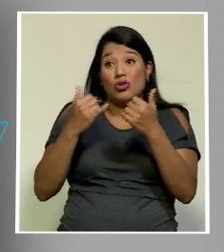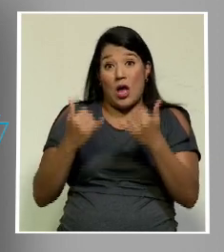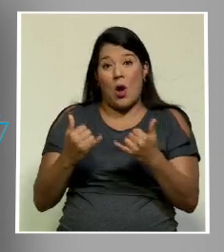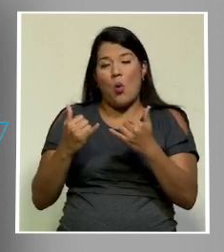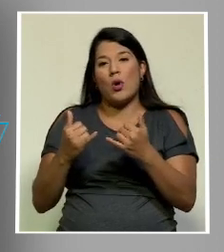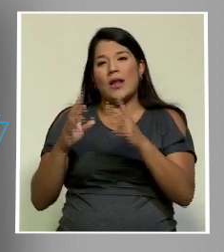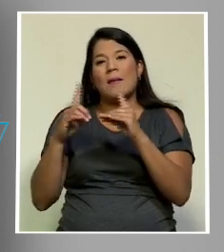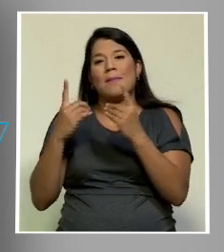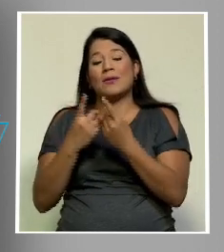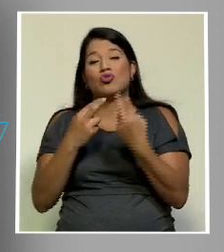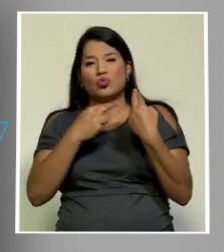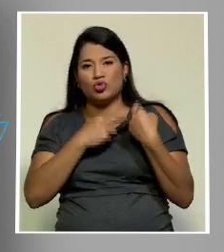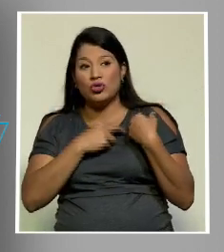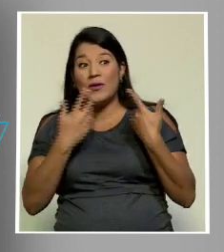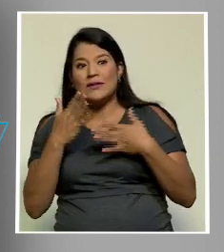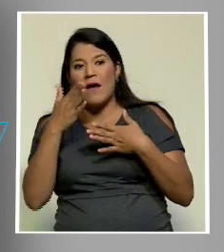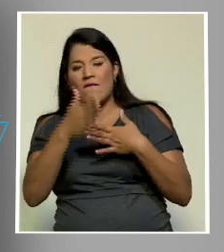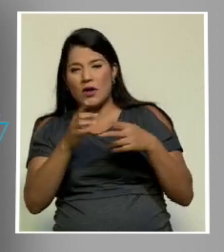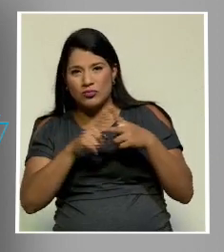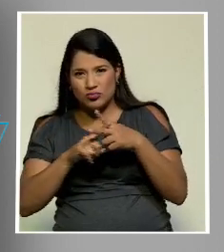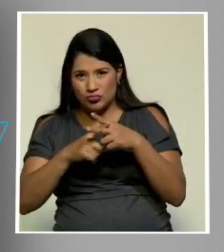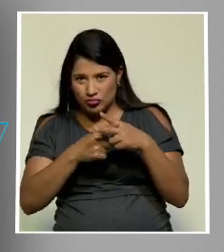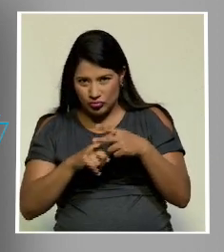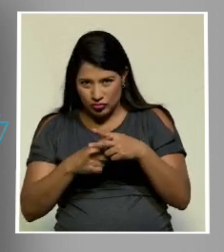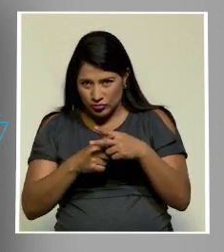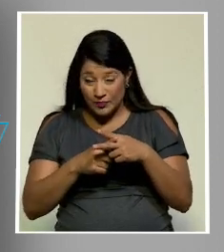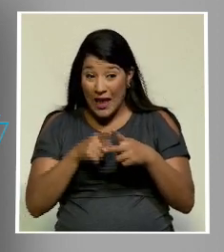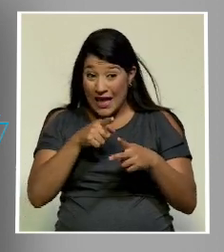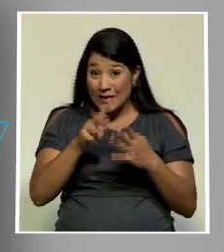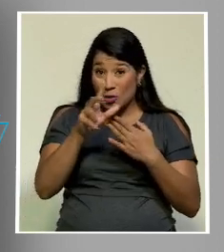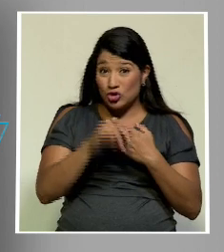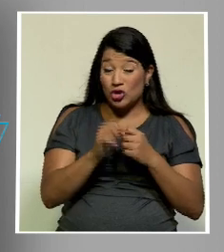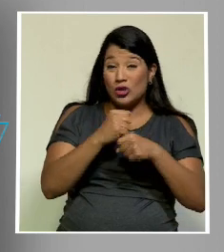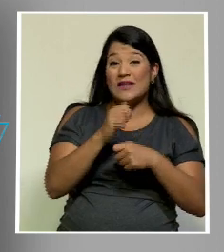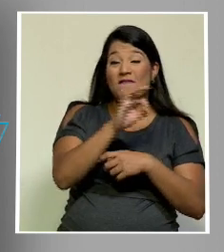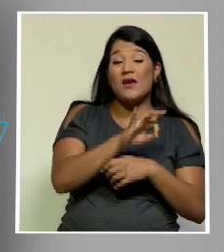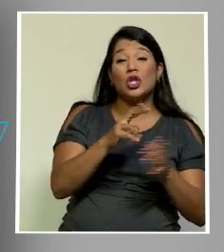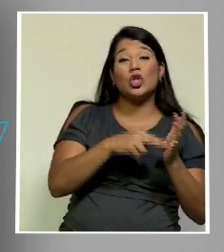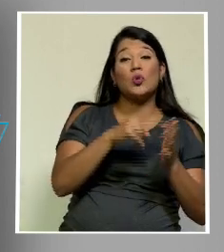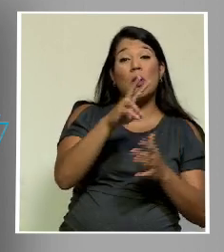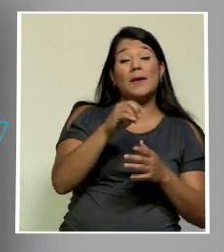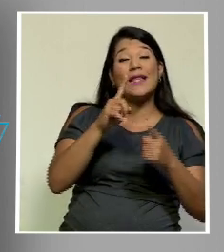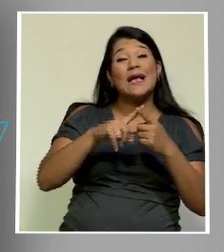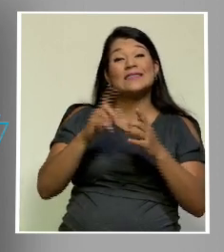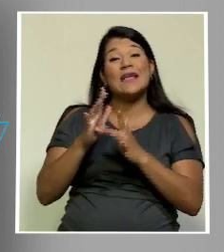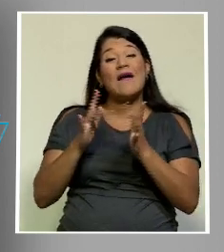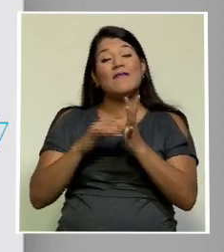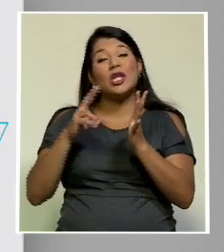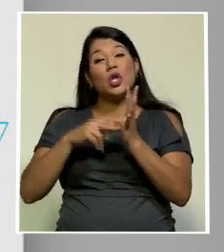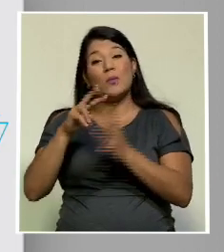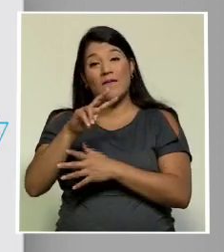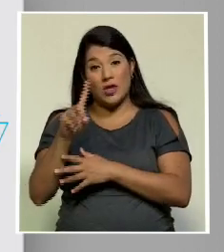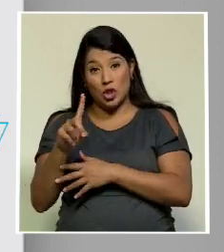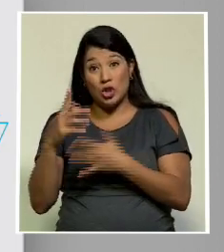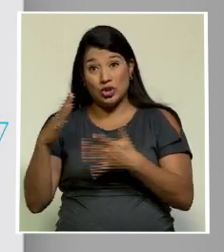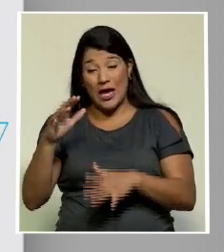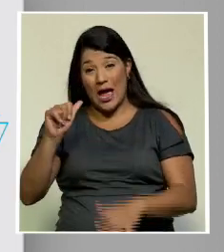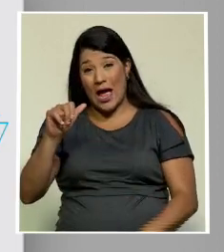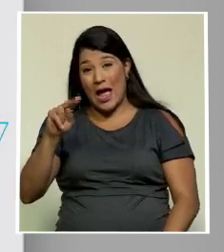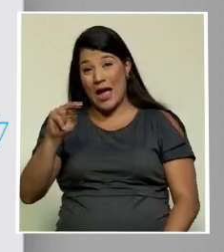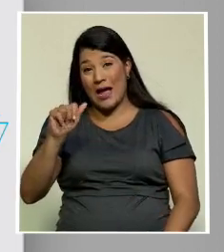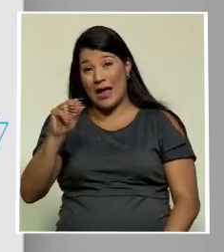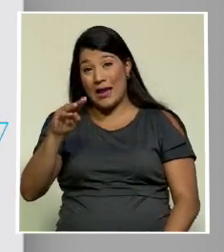que las inspecciones para este informe se realizaron entre febrero del 2020 y abril del 2021, la ANAME realizó 2 visitas más